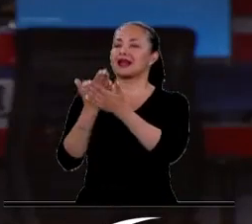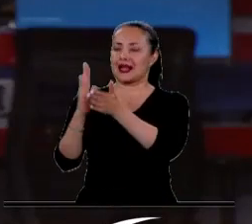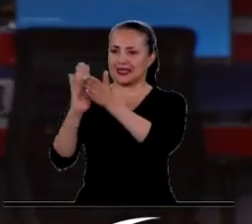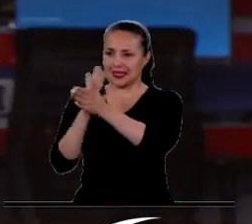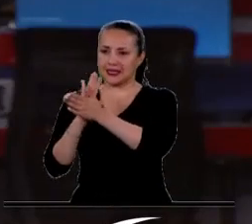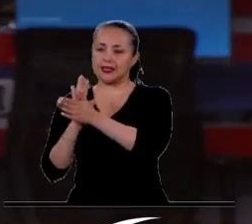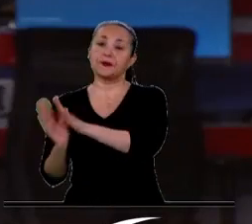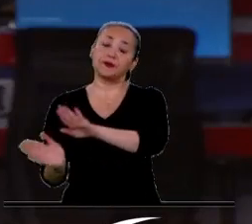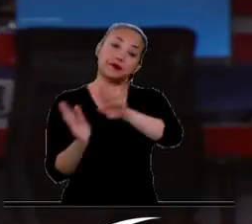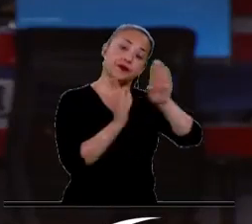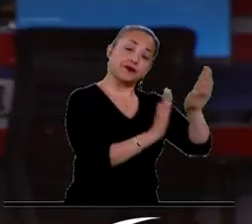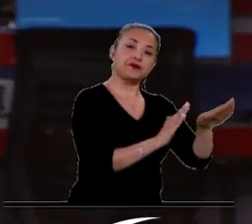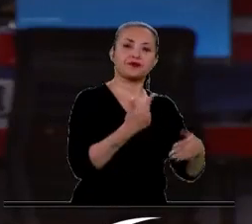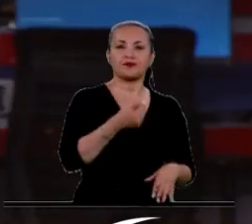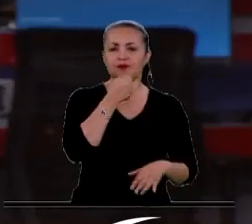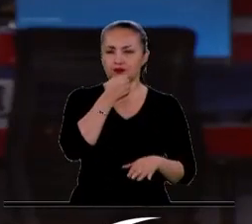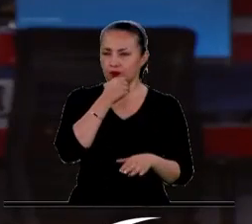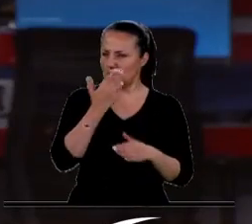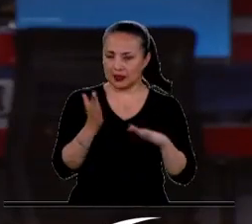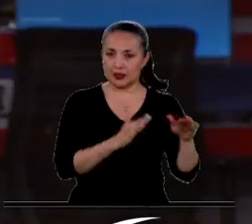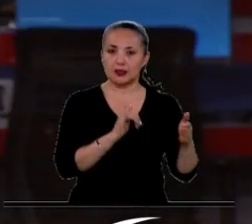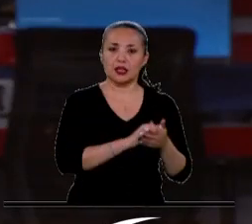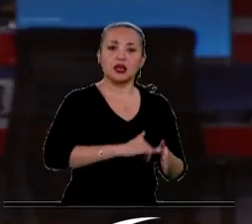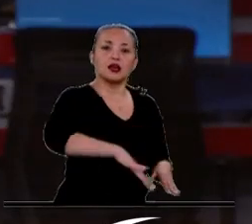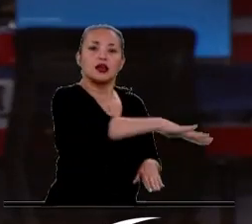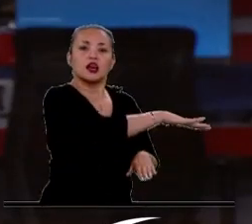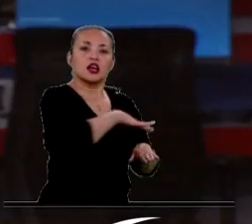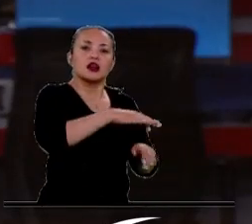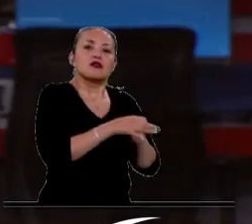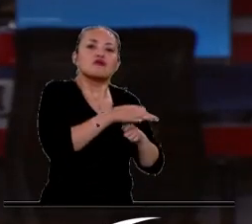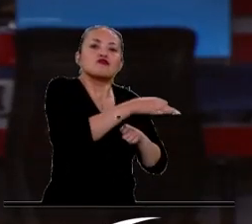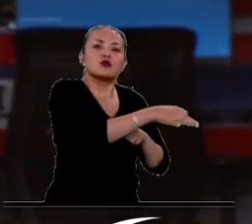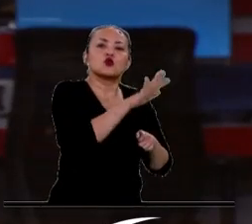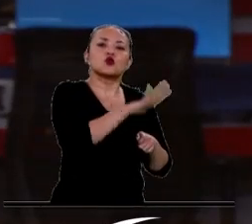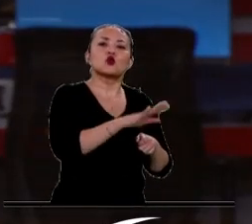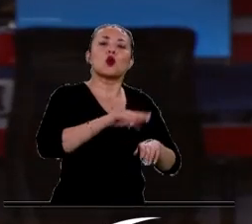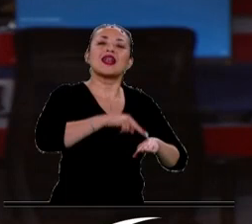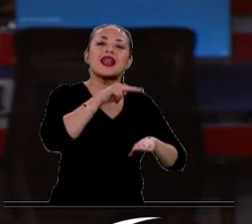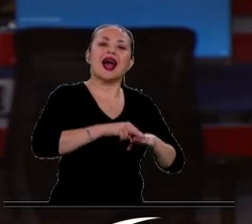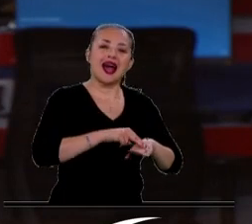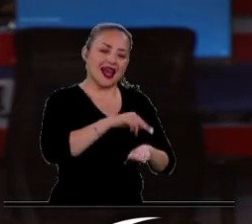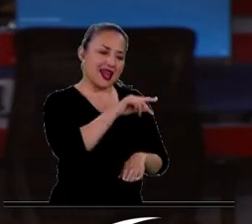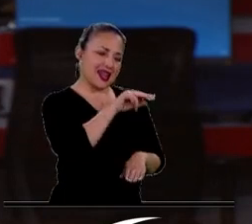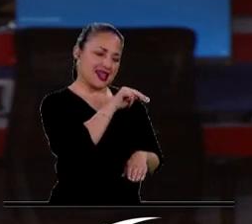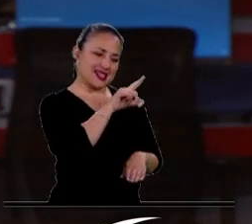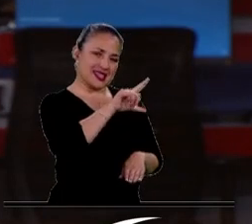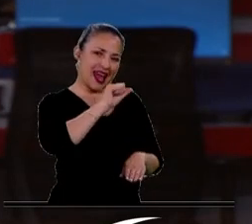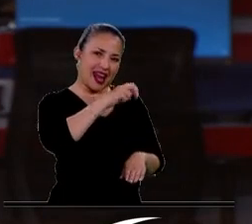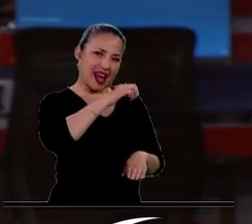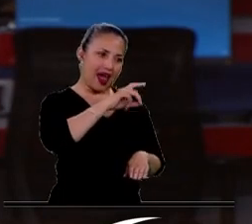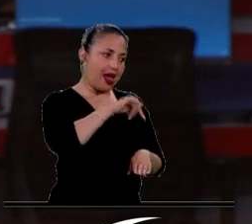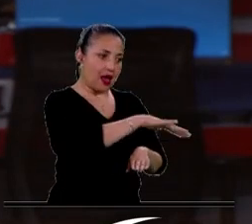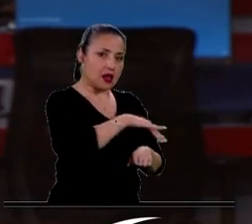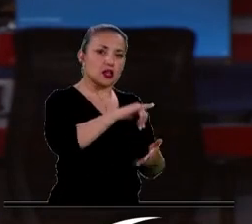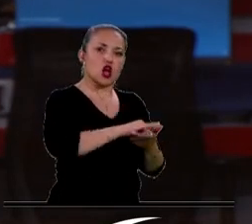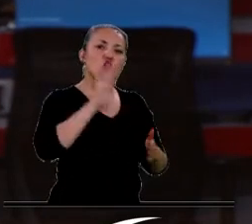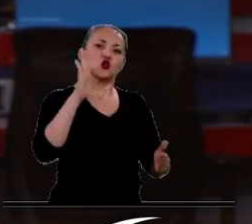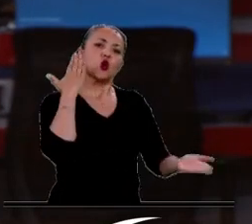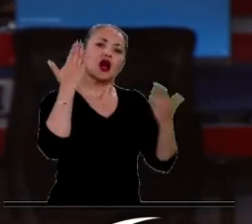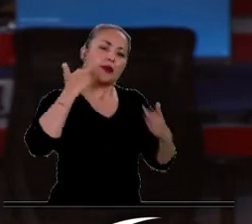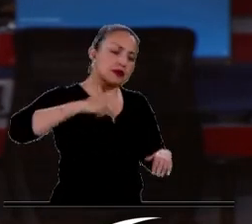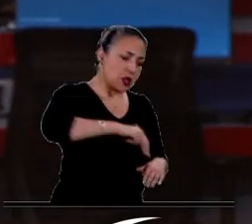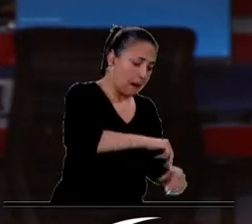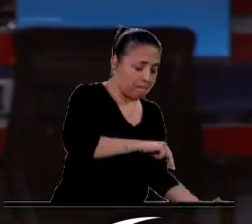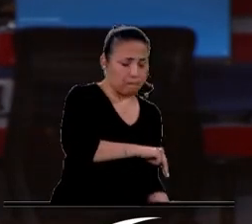Otras noticias. En la Llanada Nariño, un campesino cayó en un campo minado y quedó gravemente herido. La rápida reacción de un comando de las